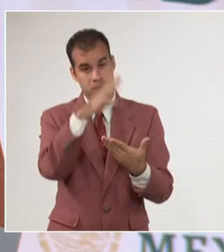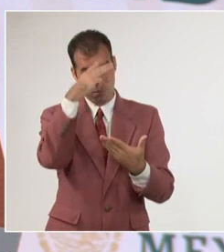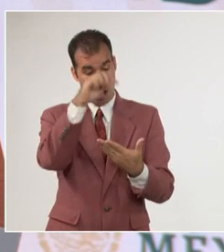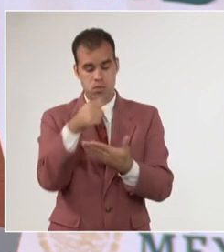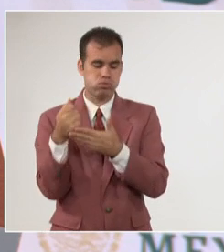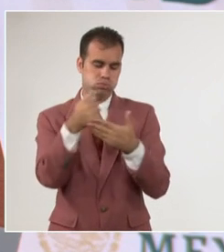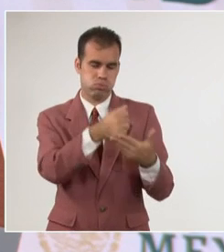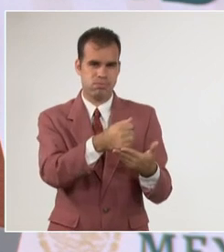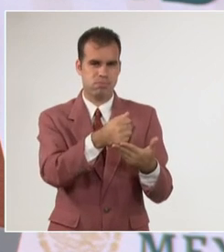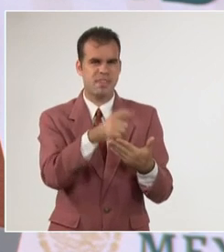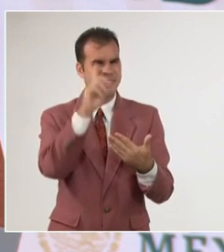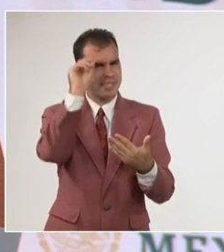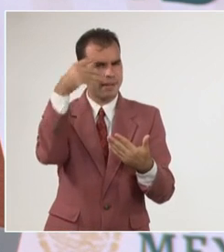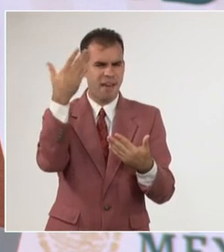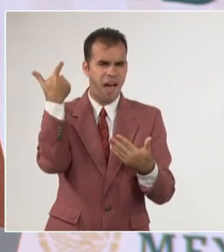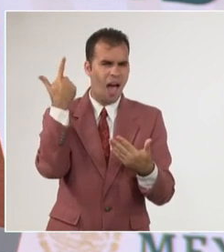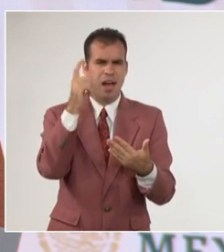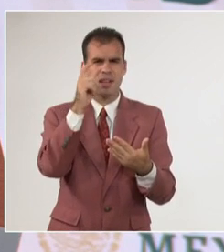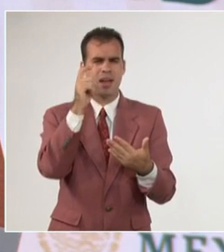en